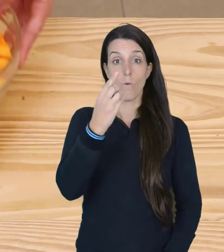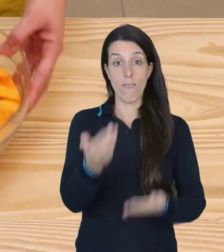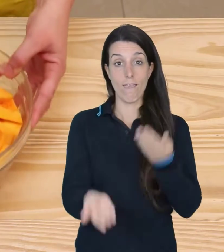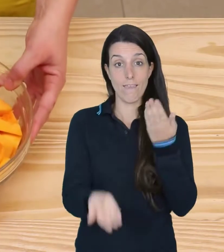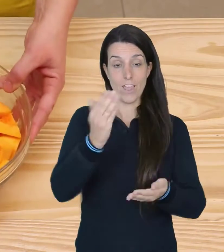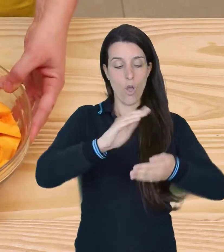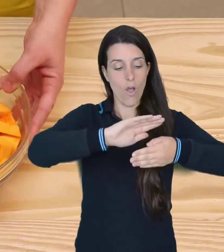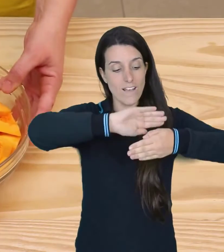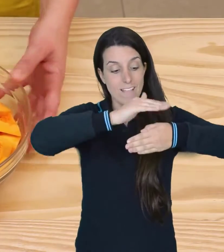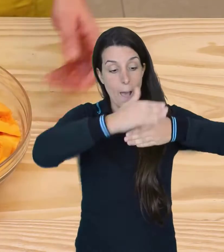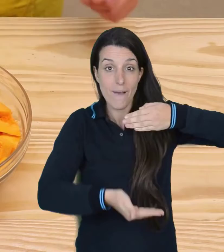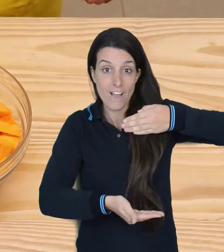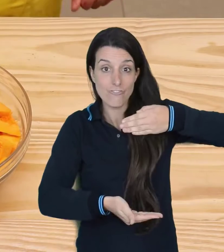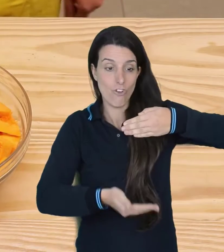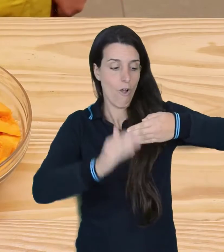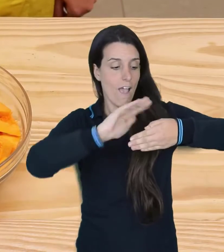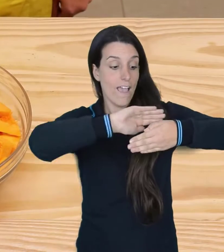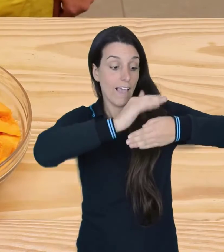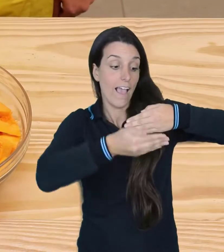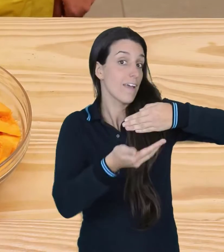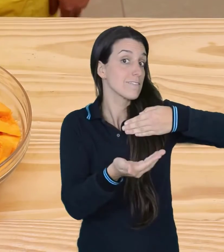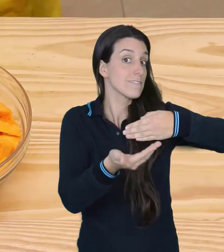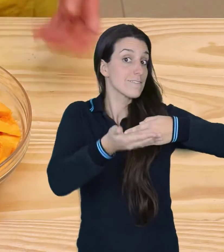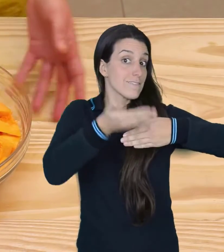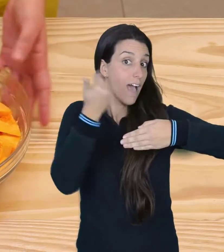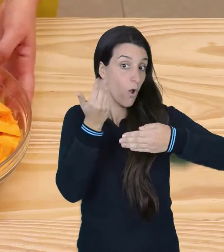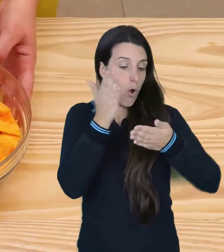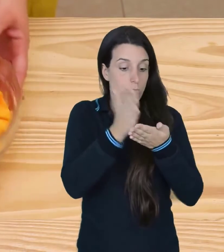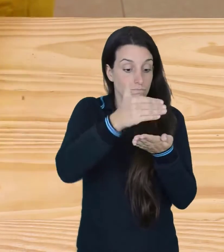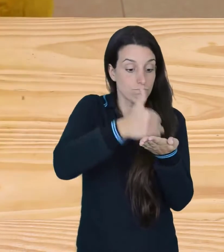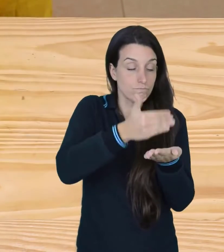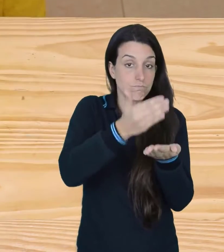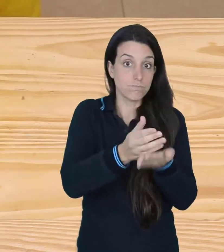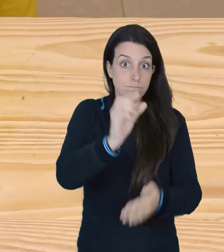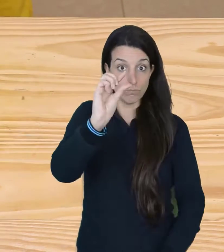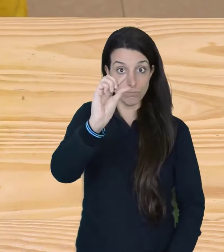un kilo de zapallo sin cáscara cortado en cubos,